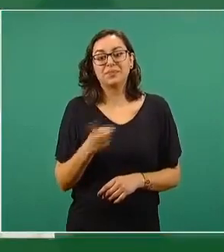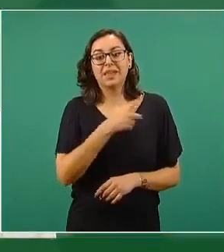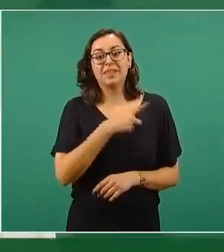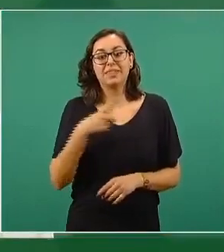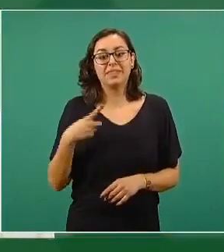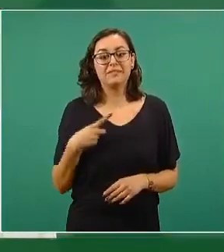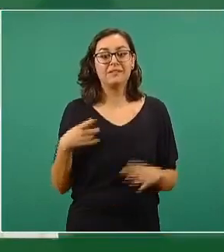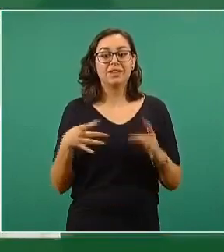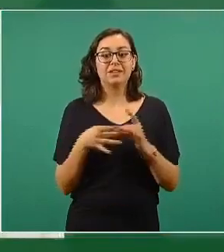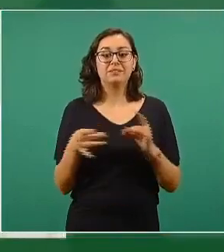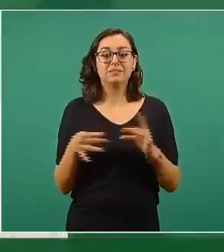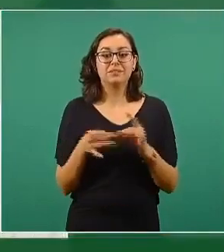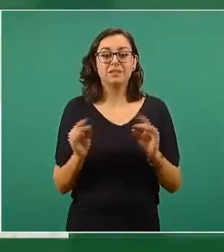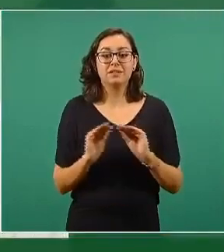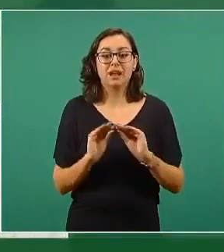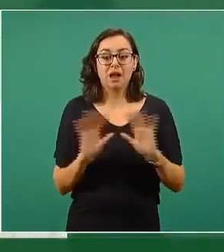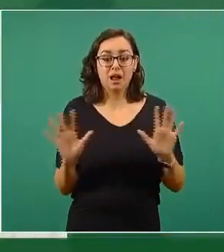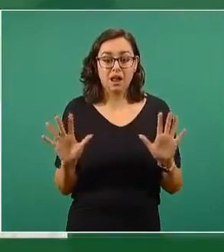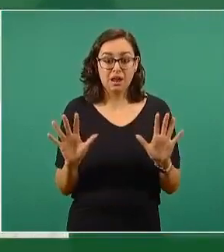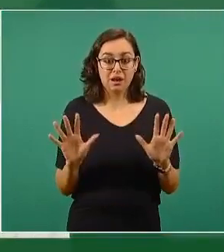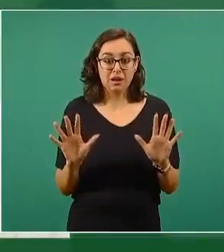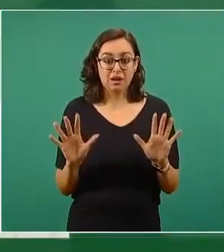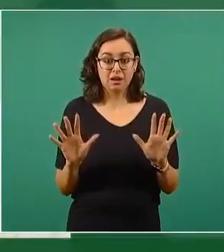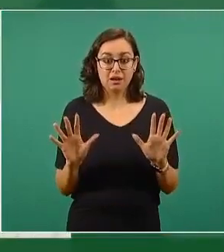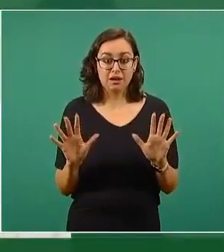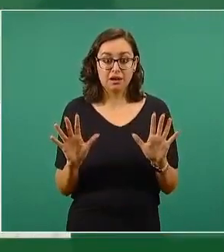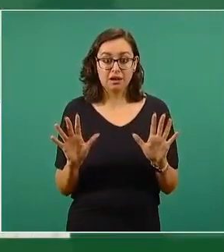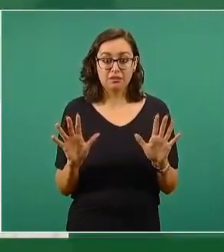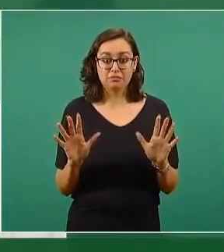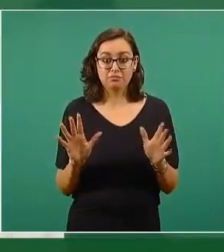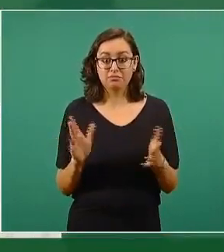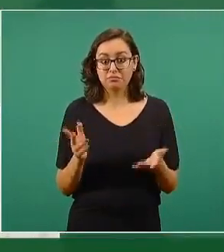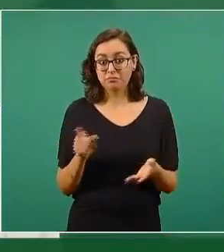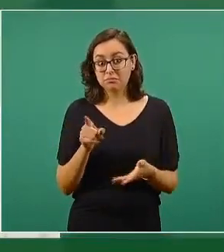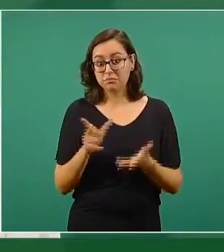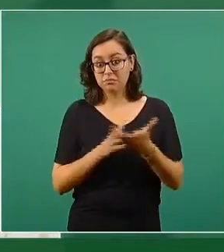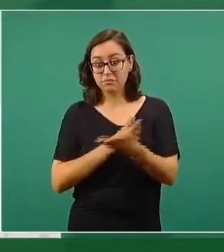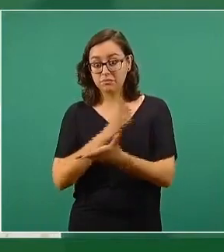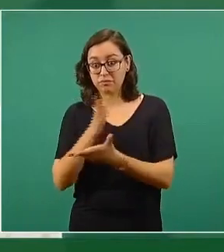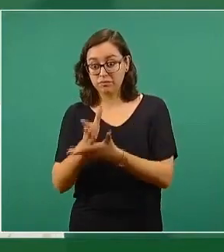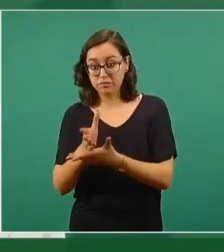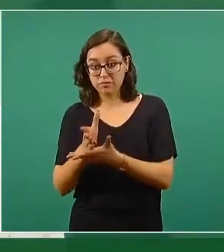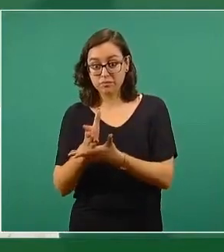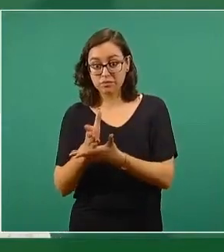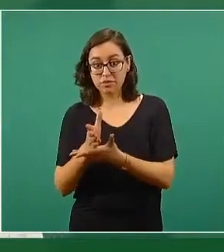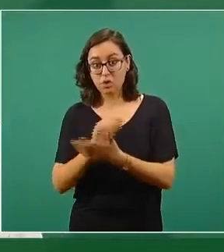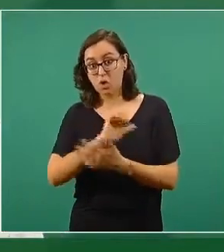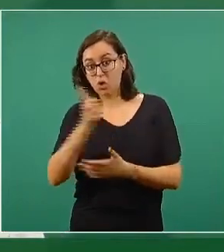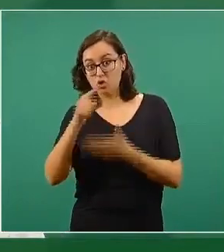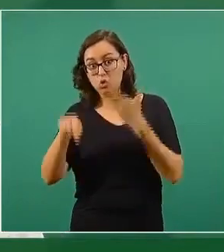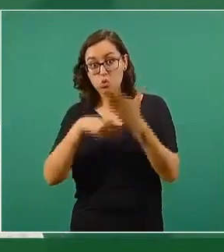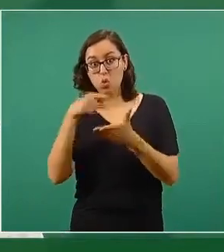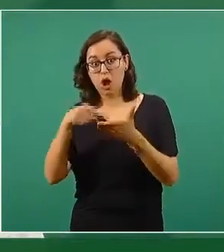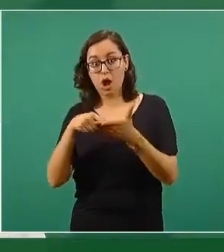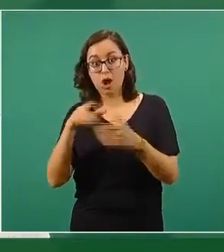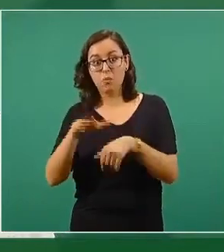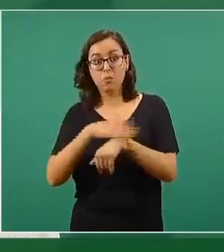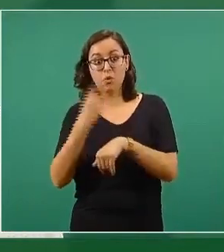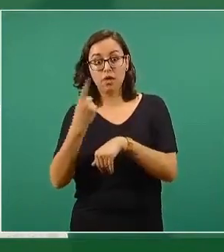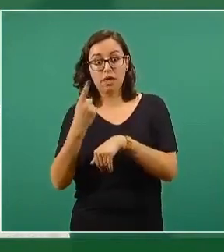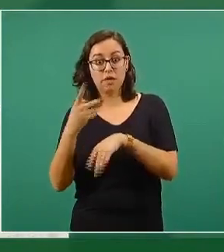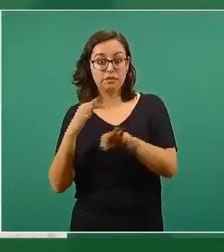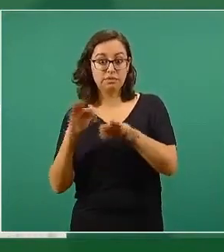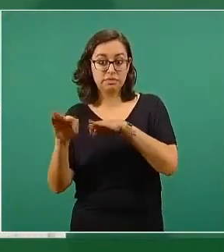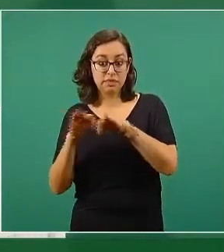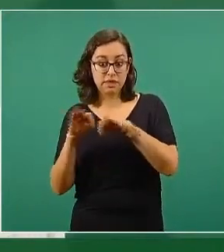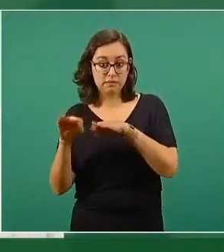claro que están acudiendo en virtud de la necesidad de trabajar, si es que están contribuyendo con el